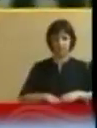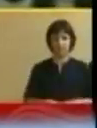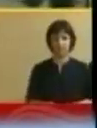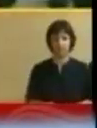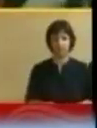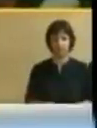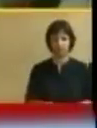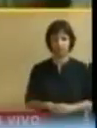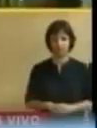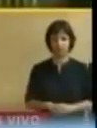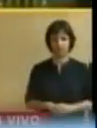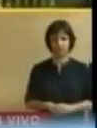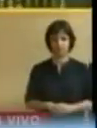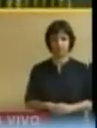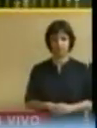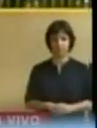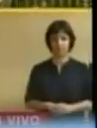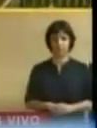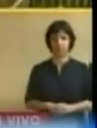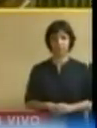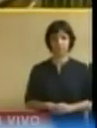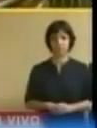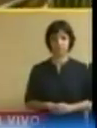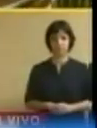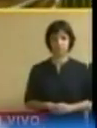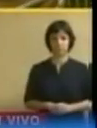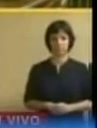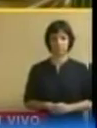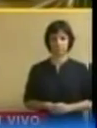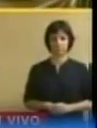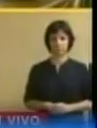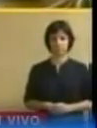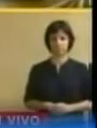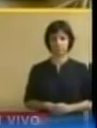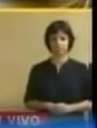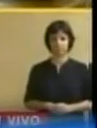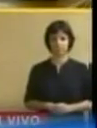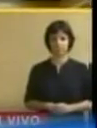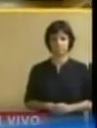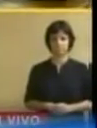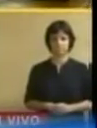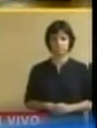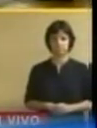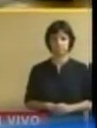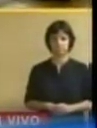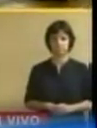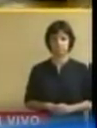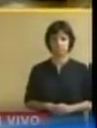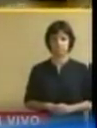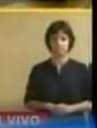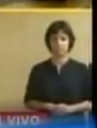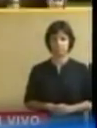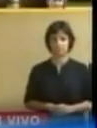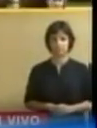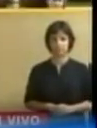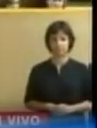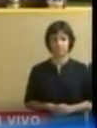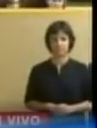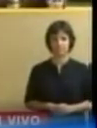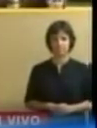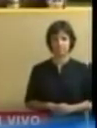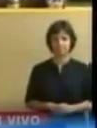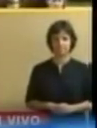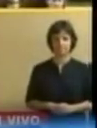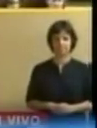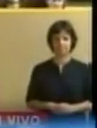votación. Era algo previsible una vez ya se daba por sentado que había fracasado esa negociación entre las dos formaciones. Hemos visto caras